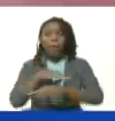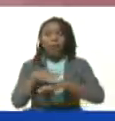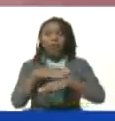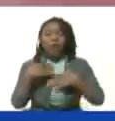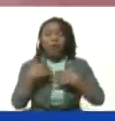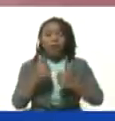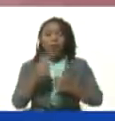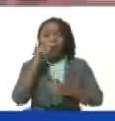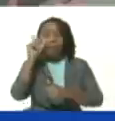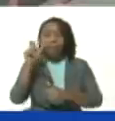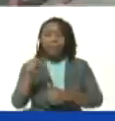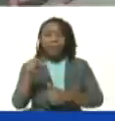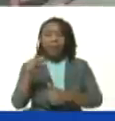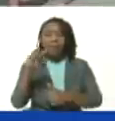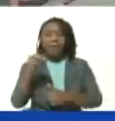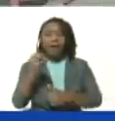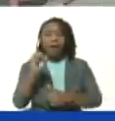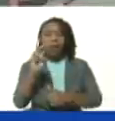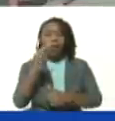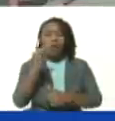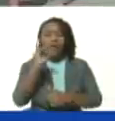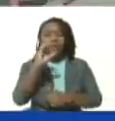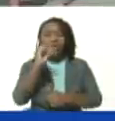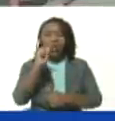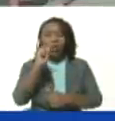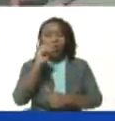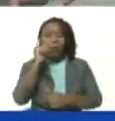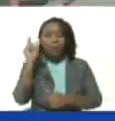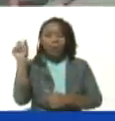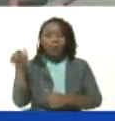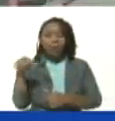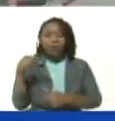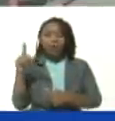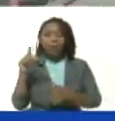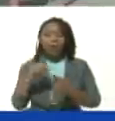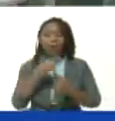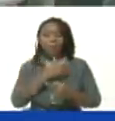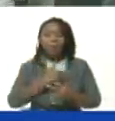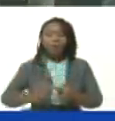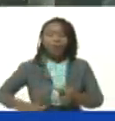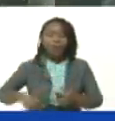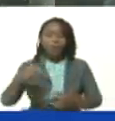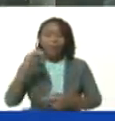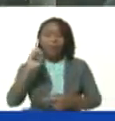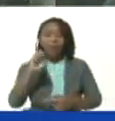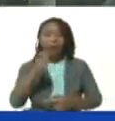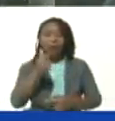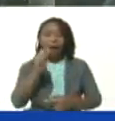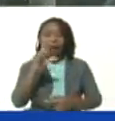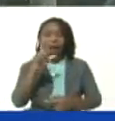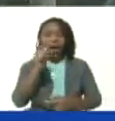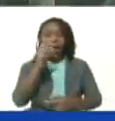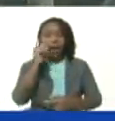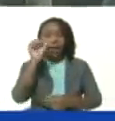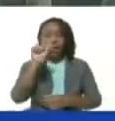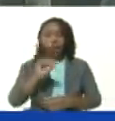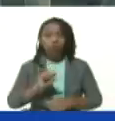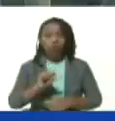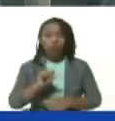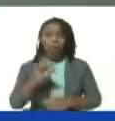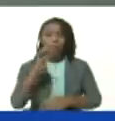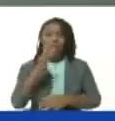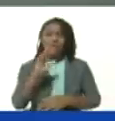Salud, Mauricio Vega, a Rodrigo López, presidente de Megalab, es sureño, creo que es